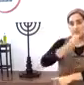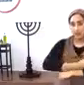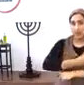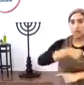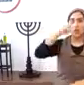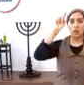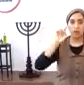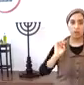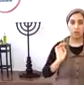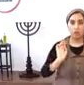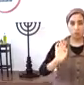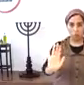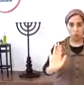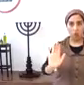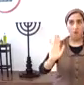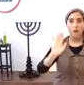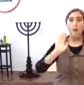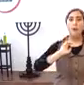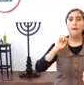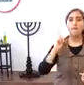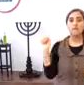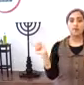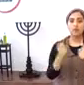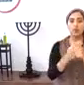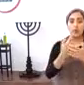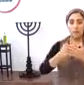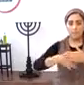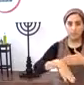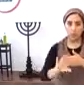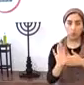primogenitura, perdón.